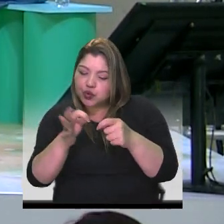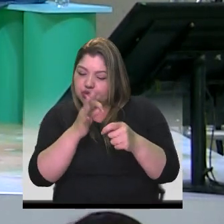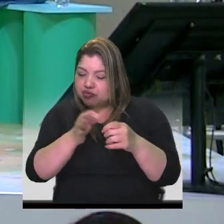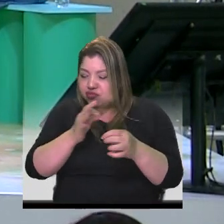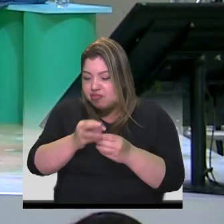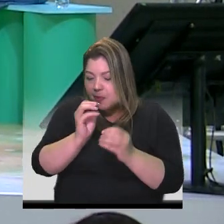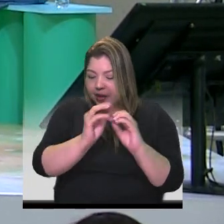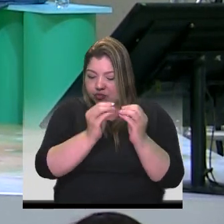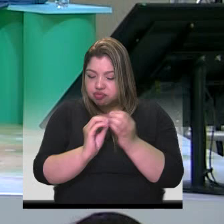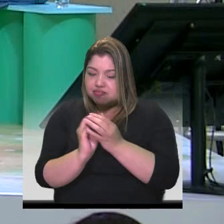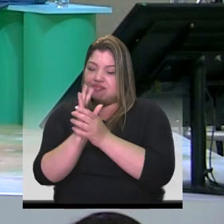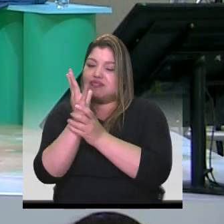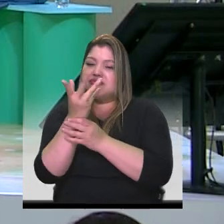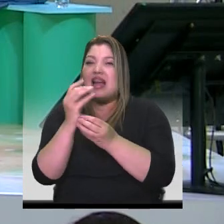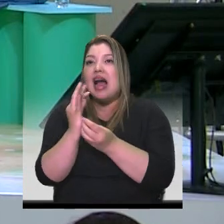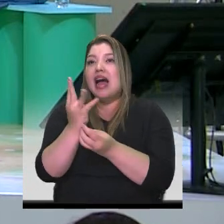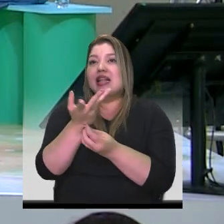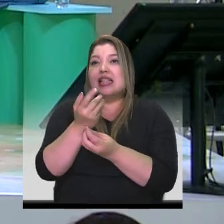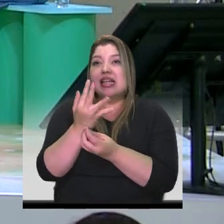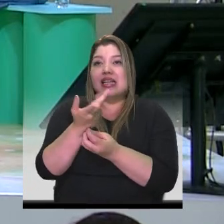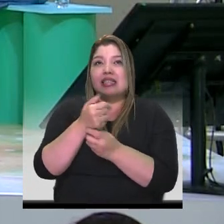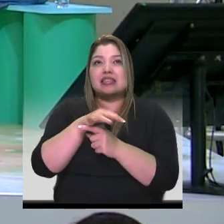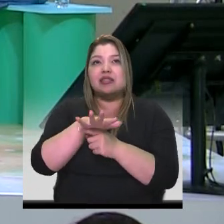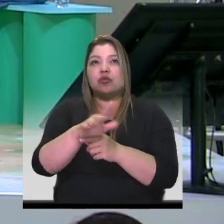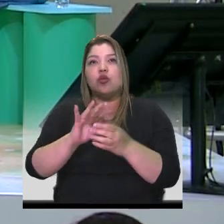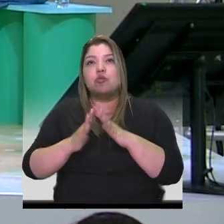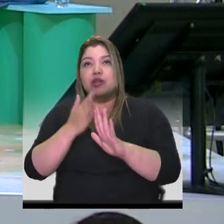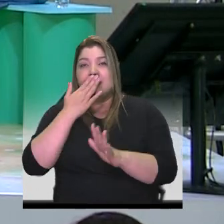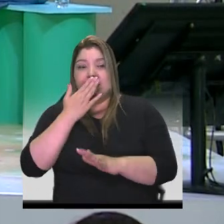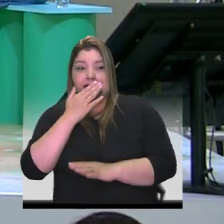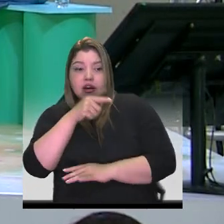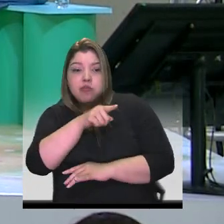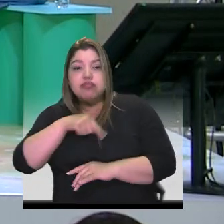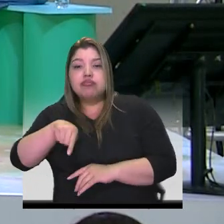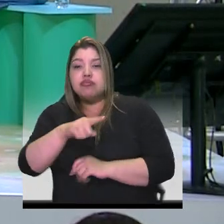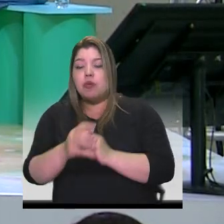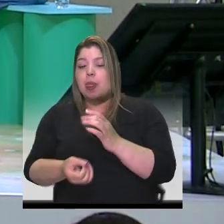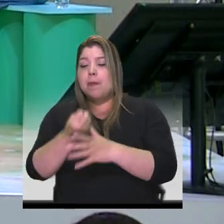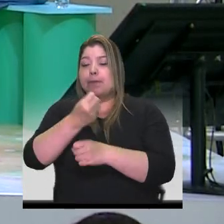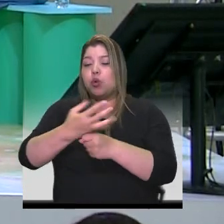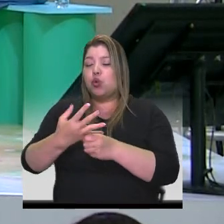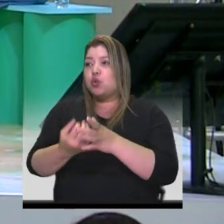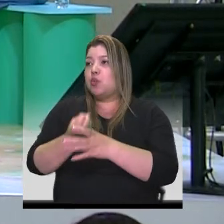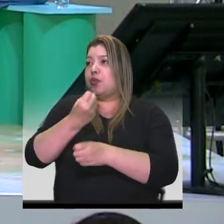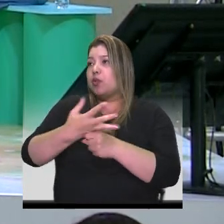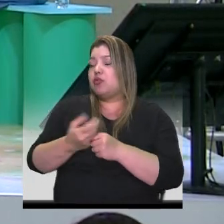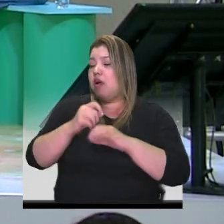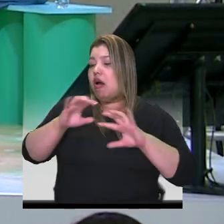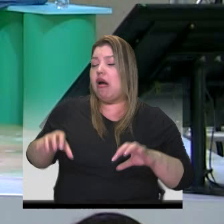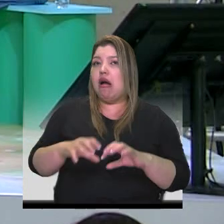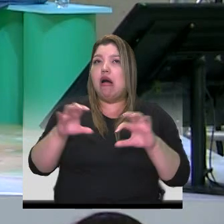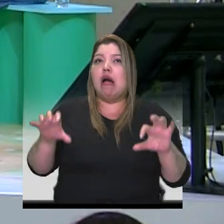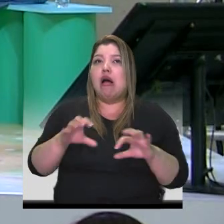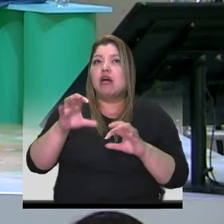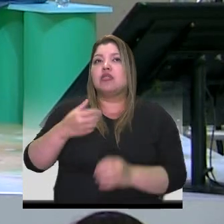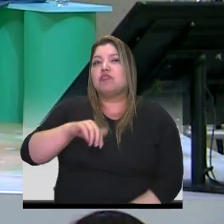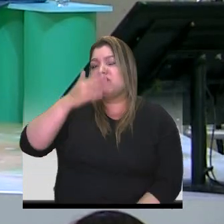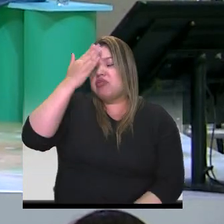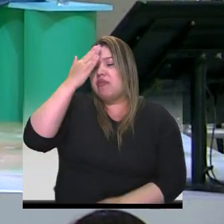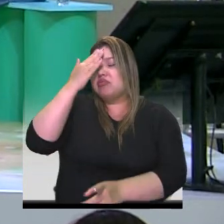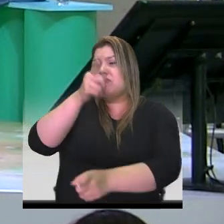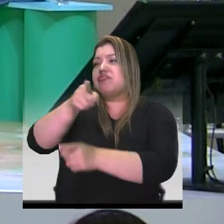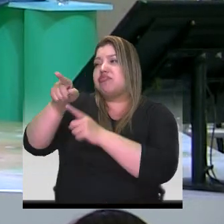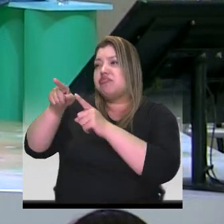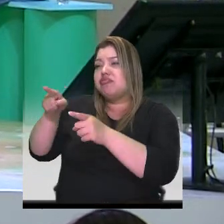mercancía en la que uno ve que eso es un producir y un hacer pues, de ciertos saberes, de ciertas comunidades